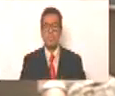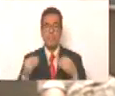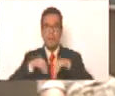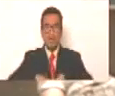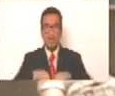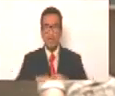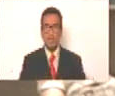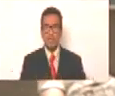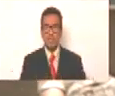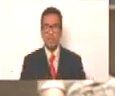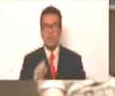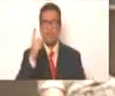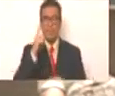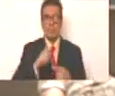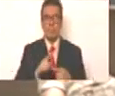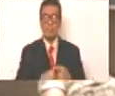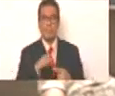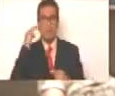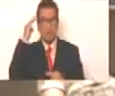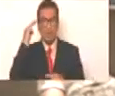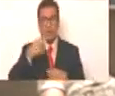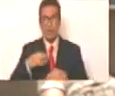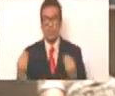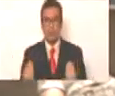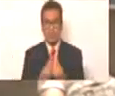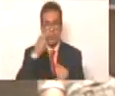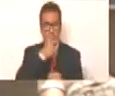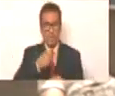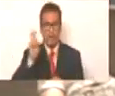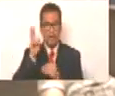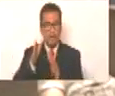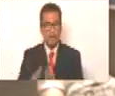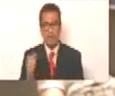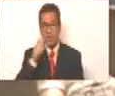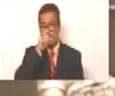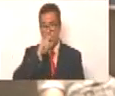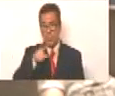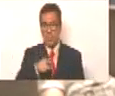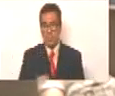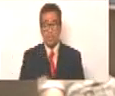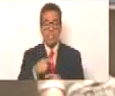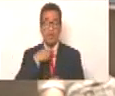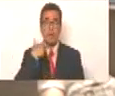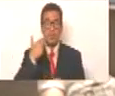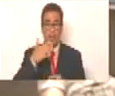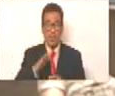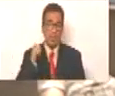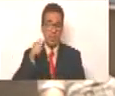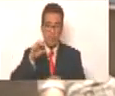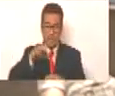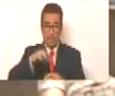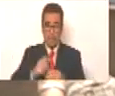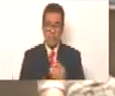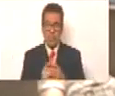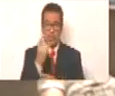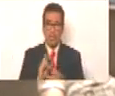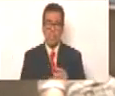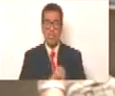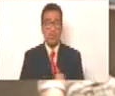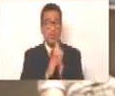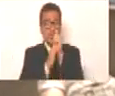primero, conmemorar junto al pueblo venezolano los 10 años de la siembra del comandante eterno y líder de la Revolución